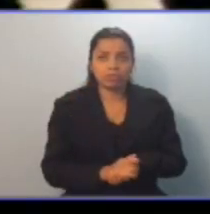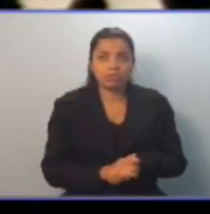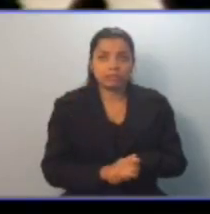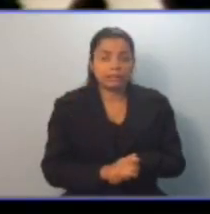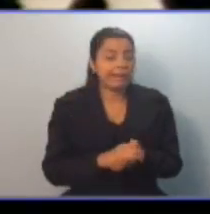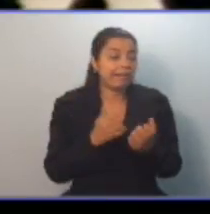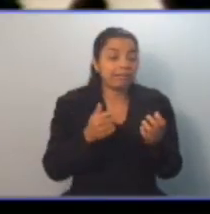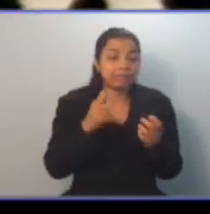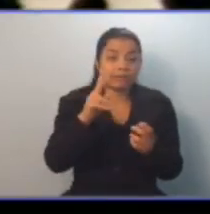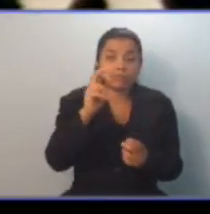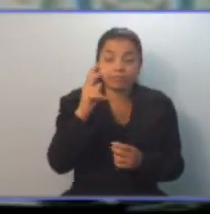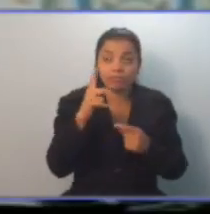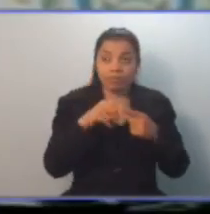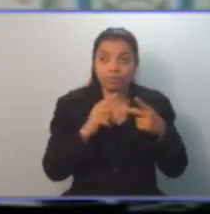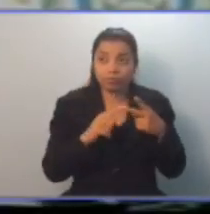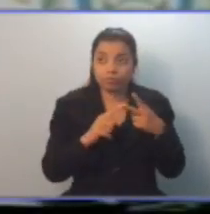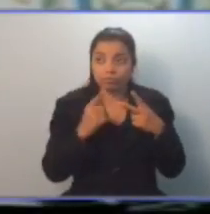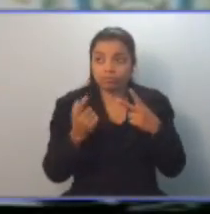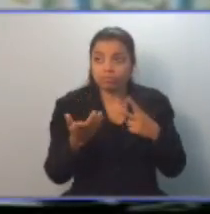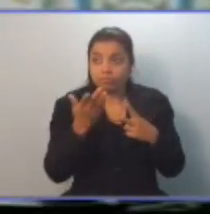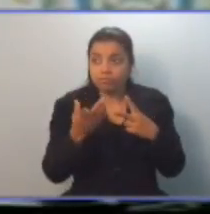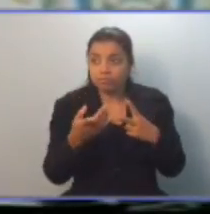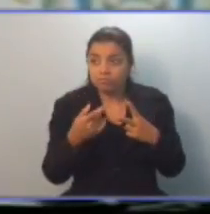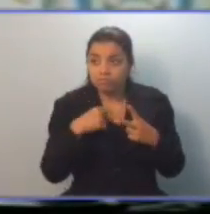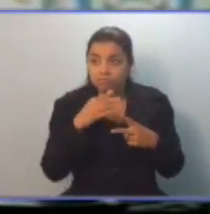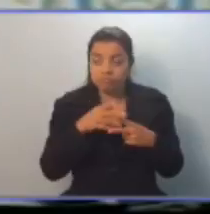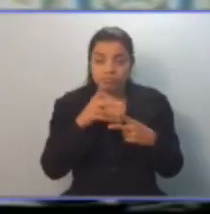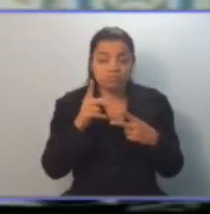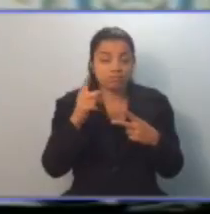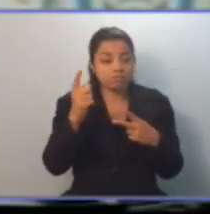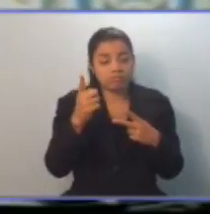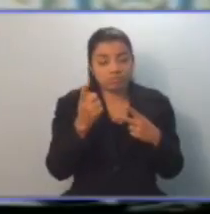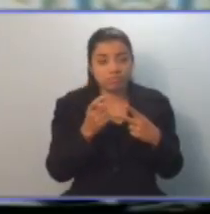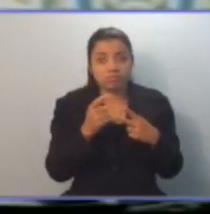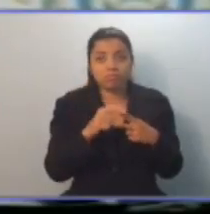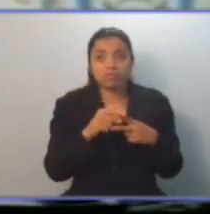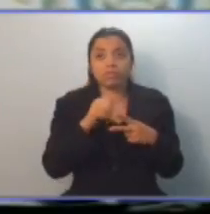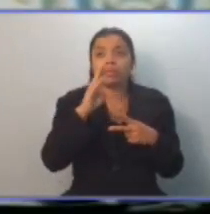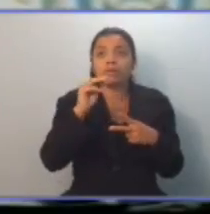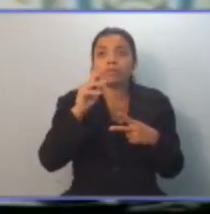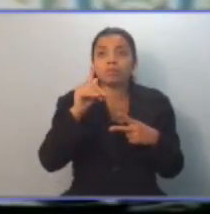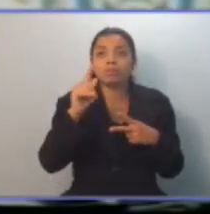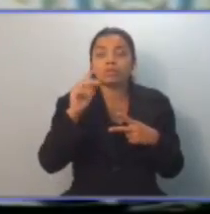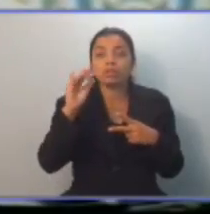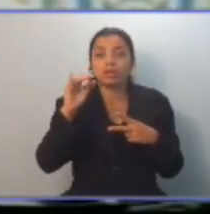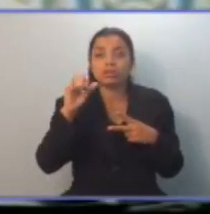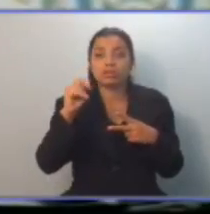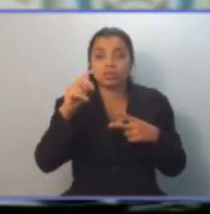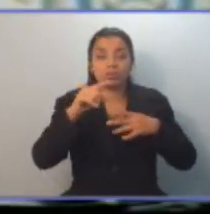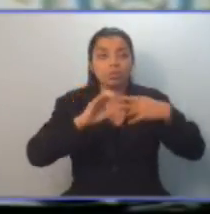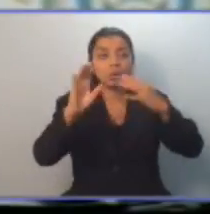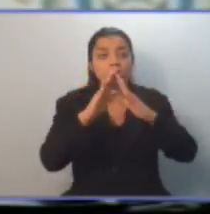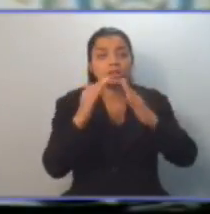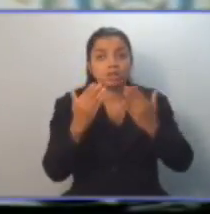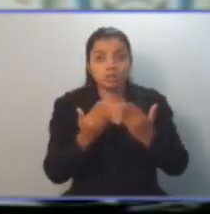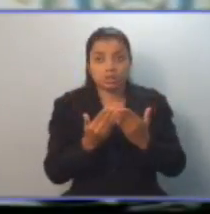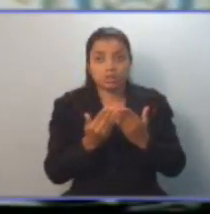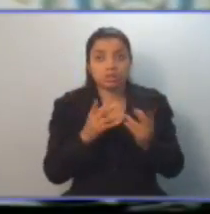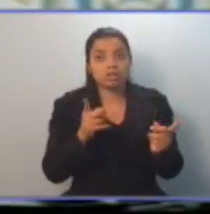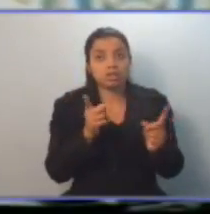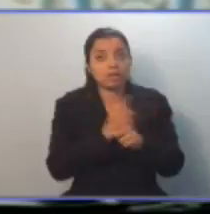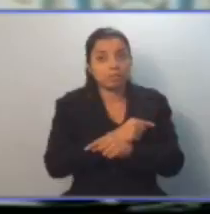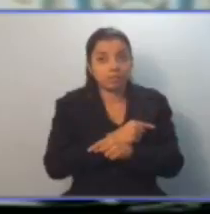Bueno, me voy a referir a dos figuras que pueden ser que estén referidas a esta pregunta. La mutación constitucional no estaría permitida porque la mutación es cambiar